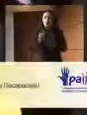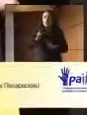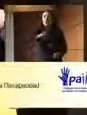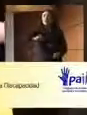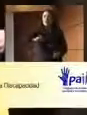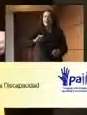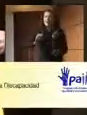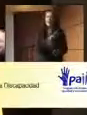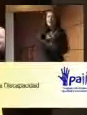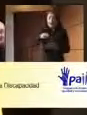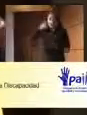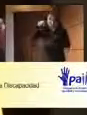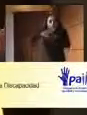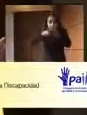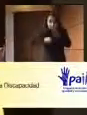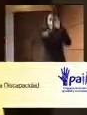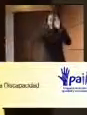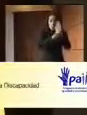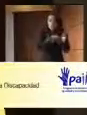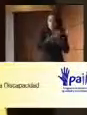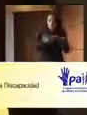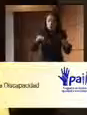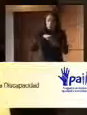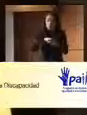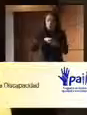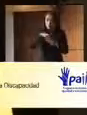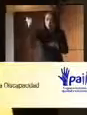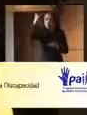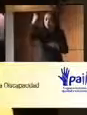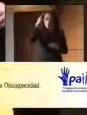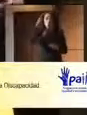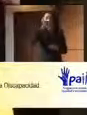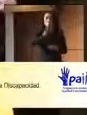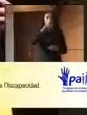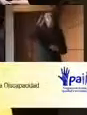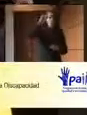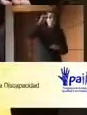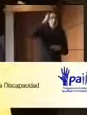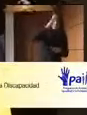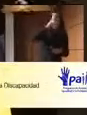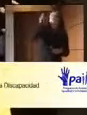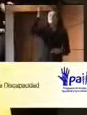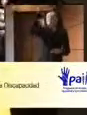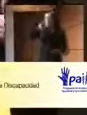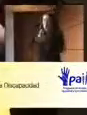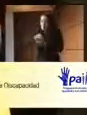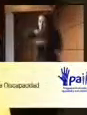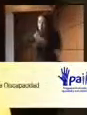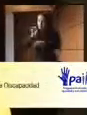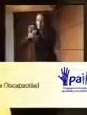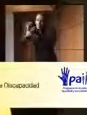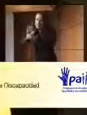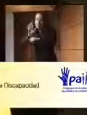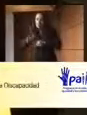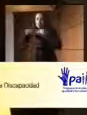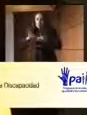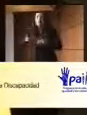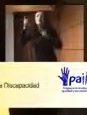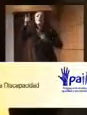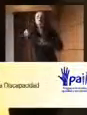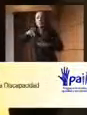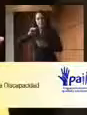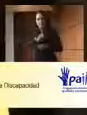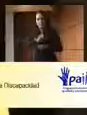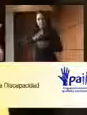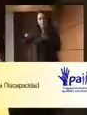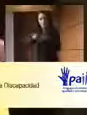Esa revisión que tenemos que hacer no es solo una revisión de los poderes públicos, también las propias organizaciones de personas con discapacidad, las que suelen ser los